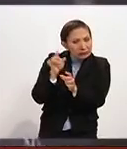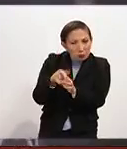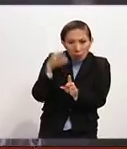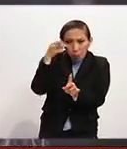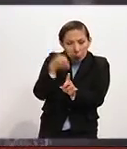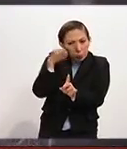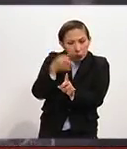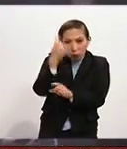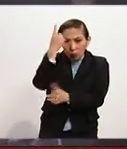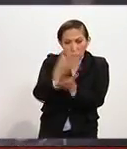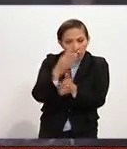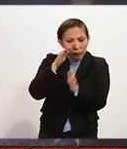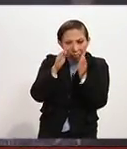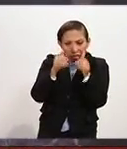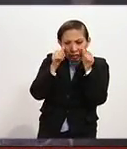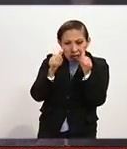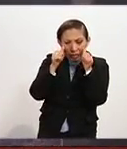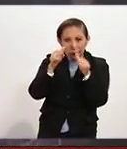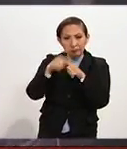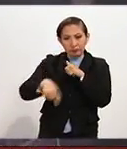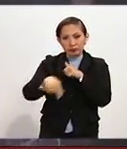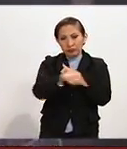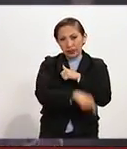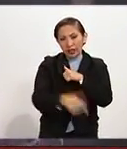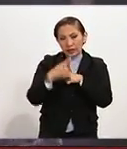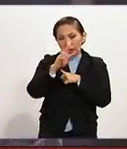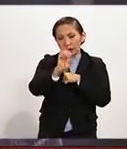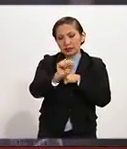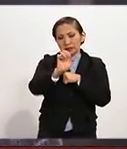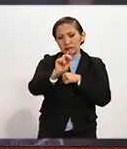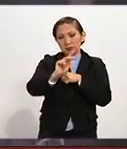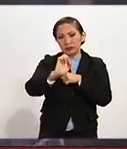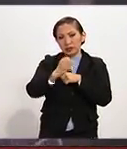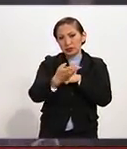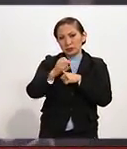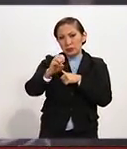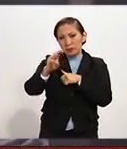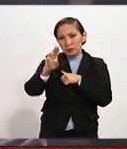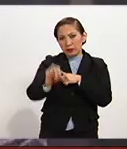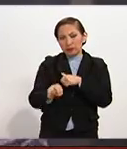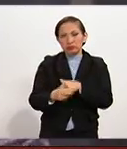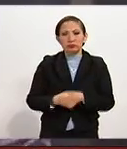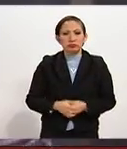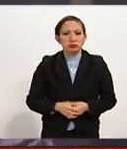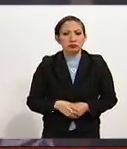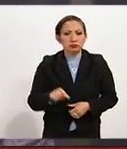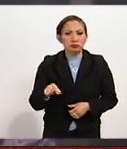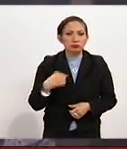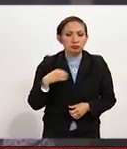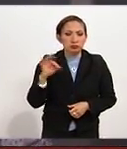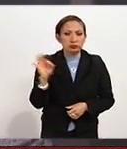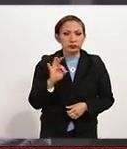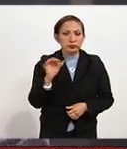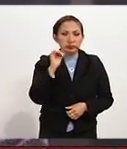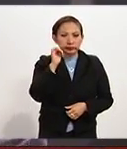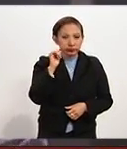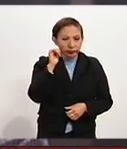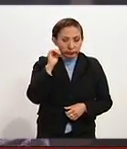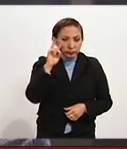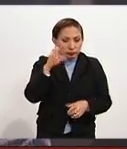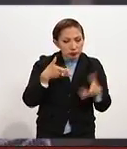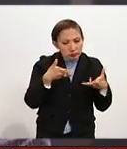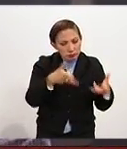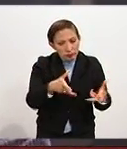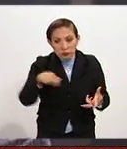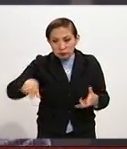único, aquí en Brasil, la cuestión del impeachment. Y es cierto que con algunas de las personas que se puede hablar ayer, personas de la calle,